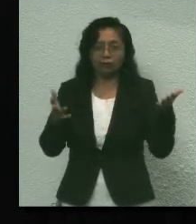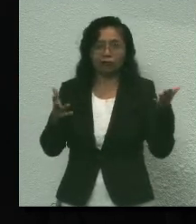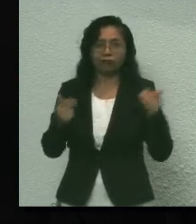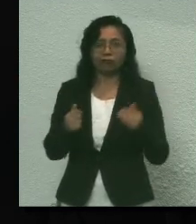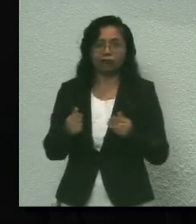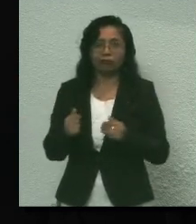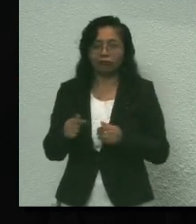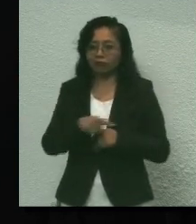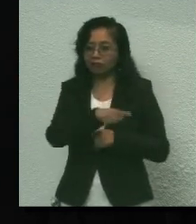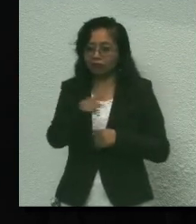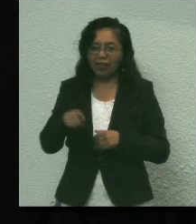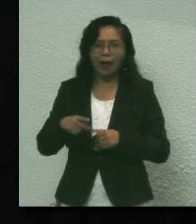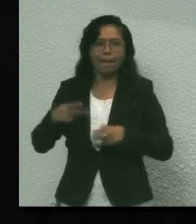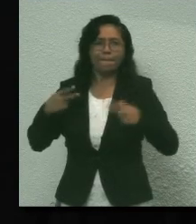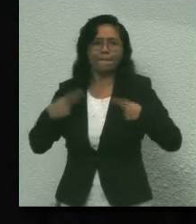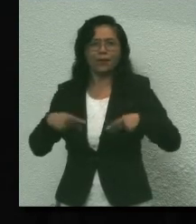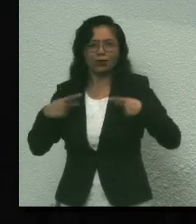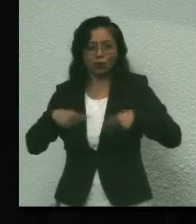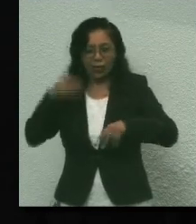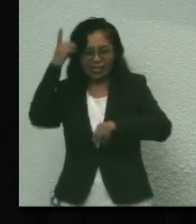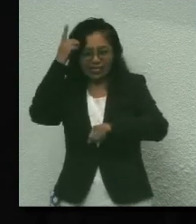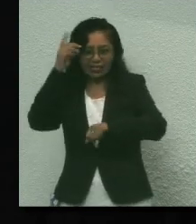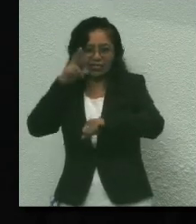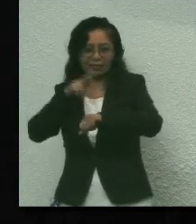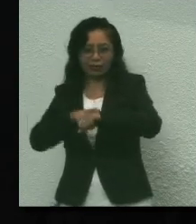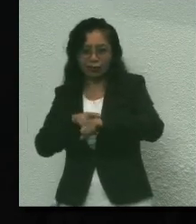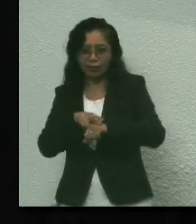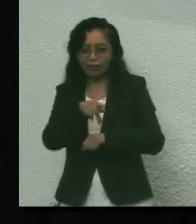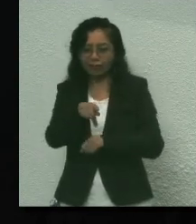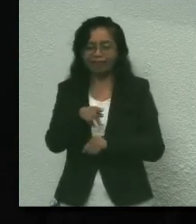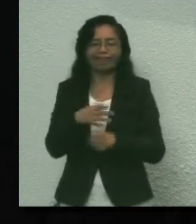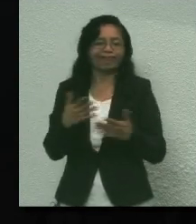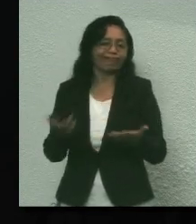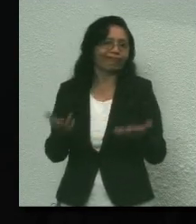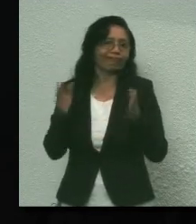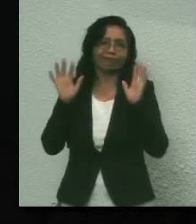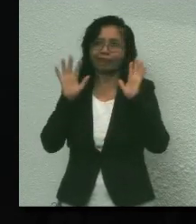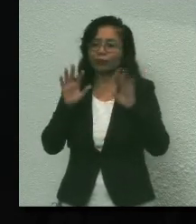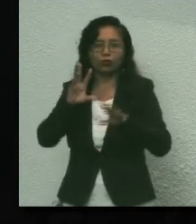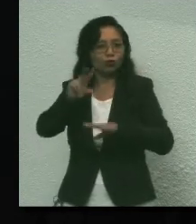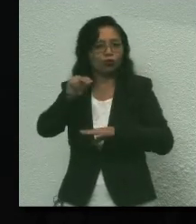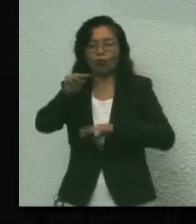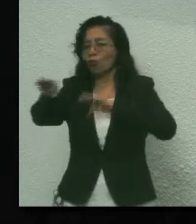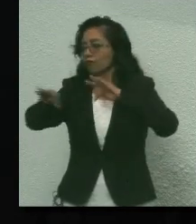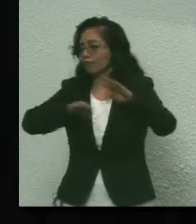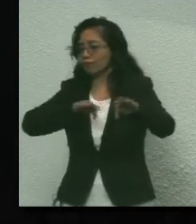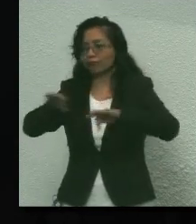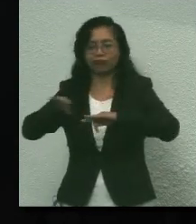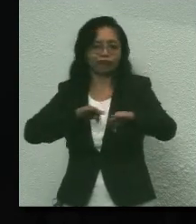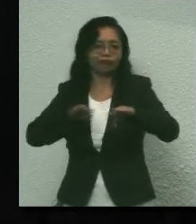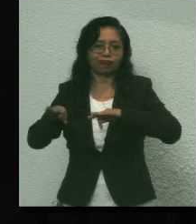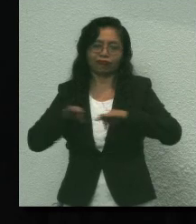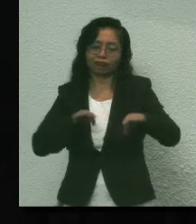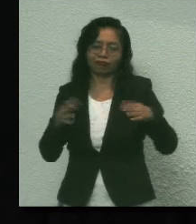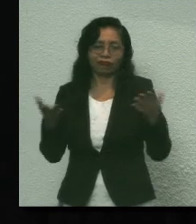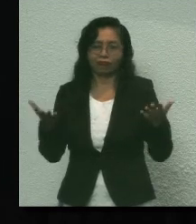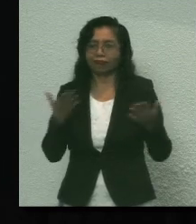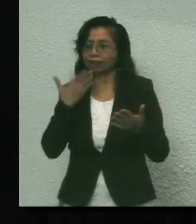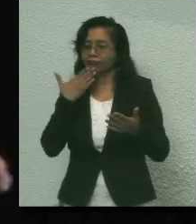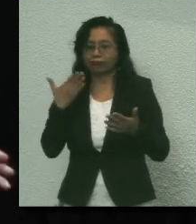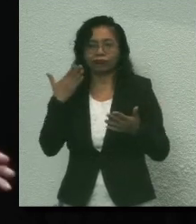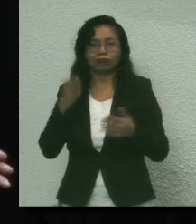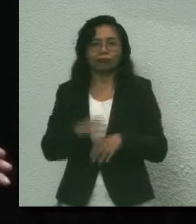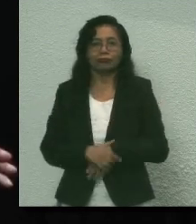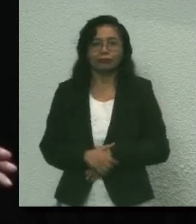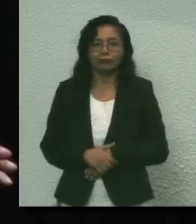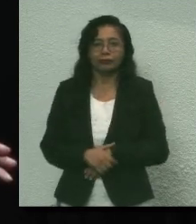han resultado polémicos, extravagantes y hasta ridículos, como en seguridad pública, cuando